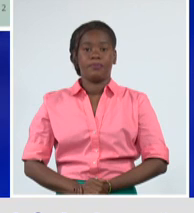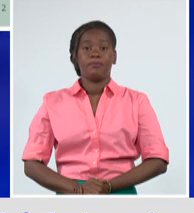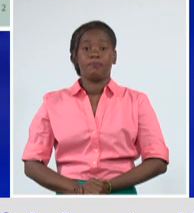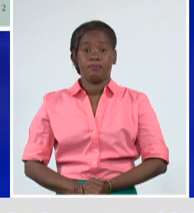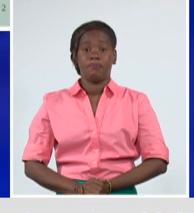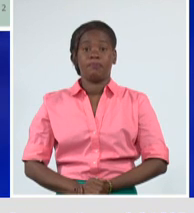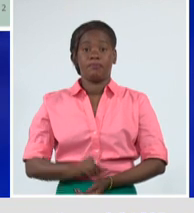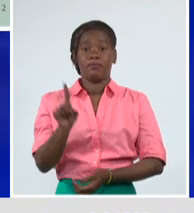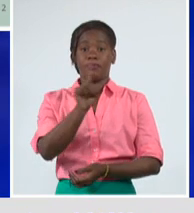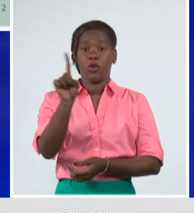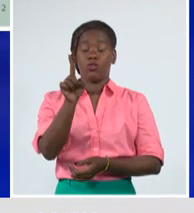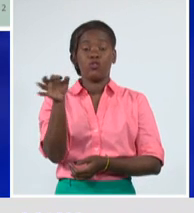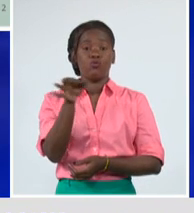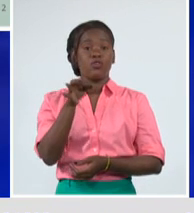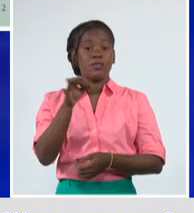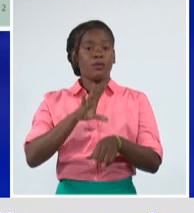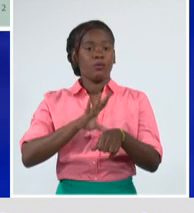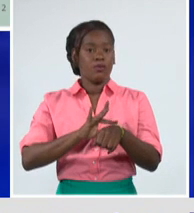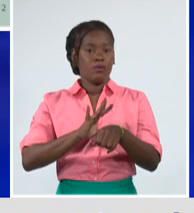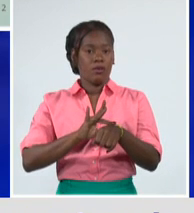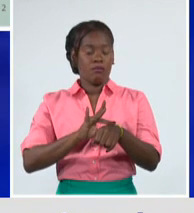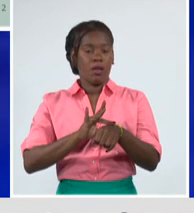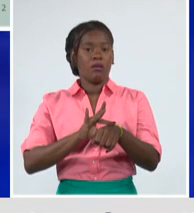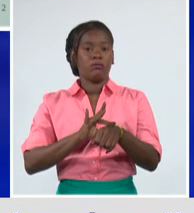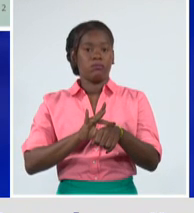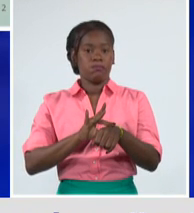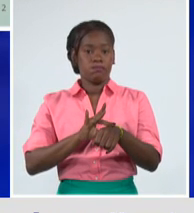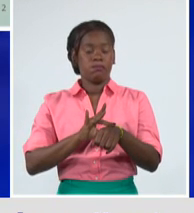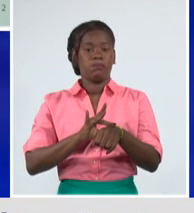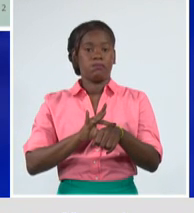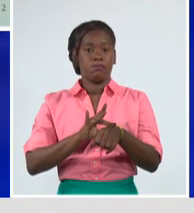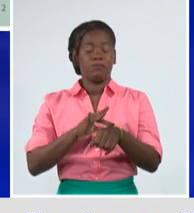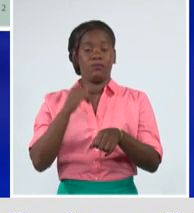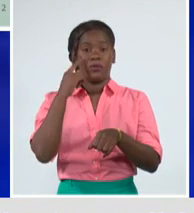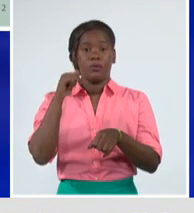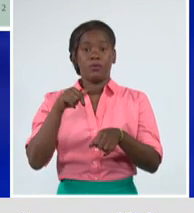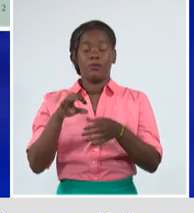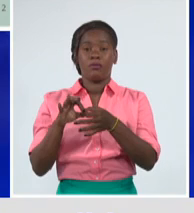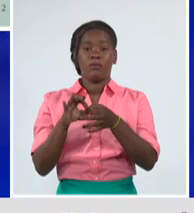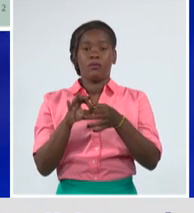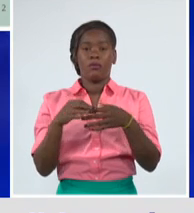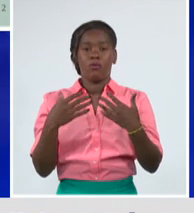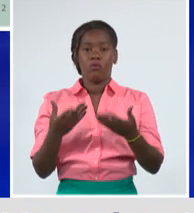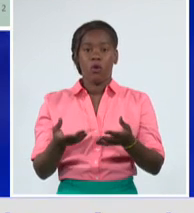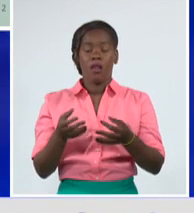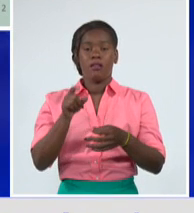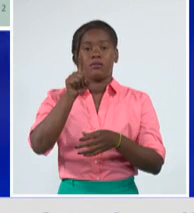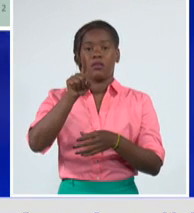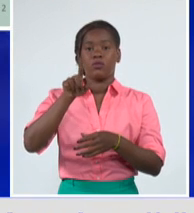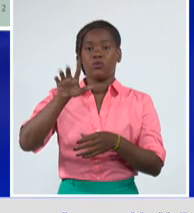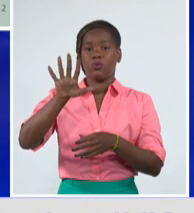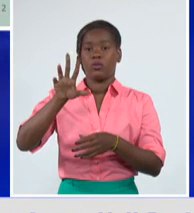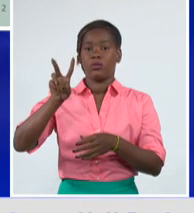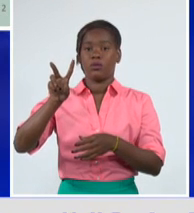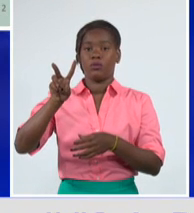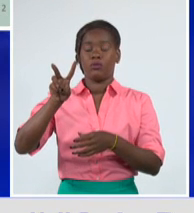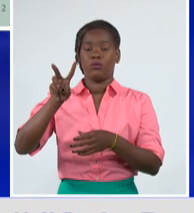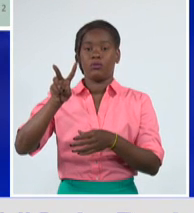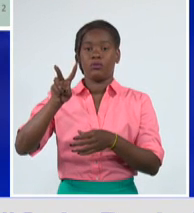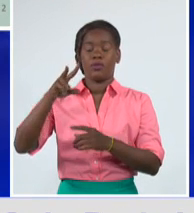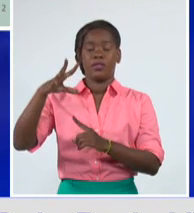11 municipios, y el 24,1% de los casos diagnosticados, 152, en el municipio de San